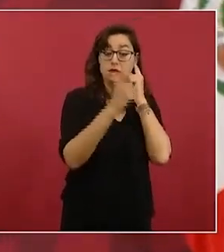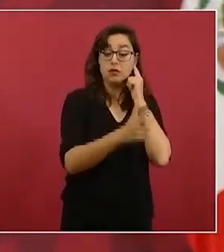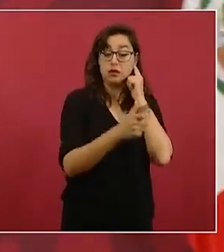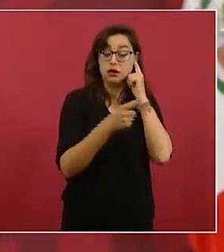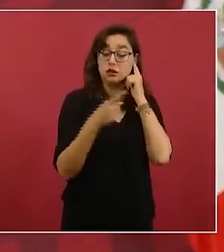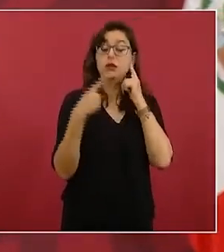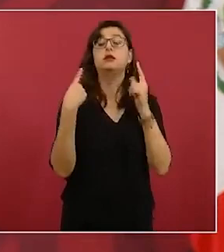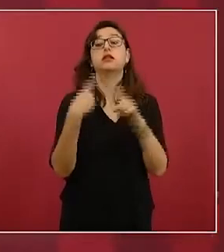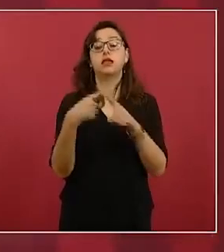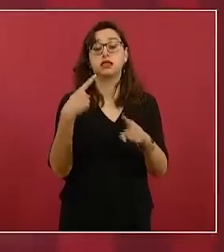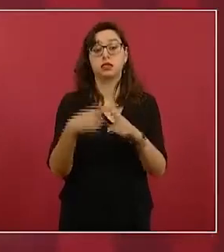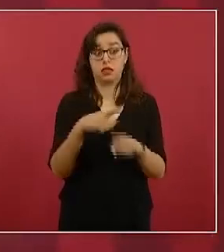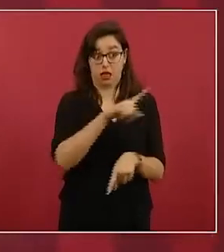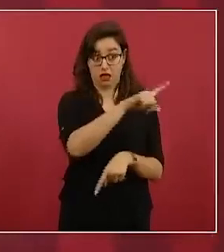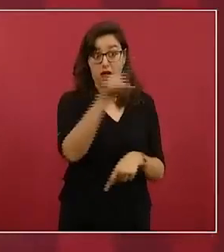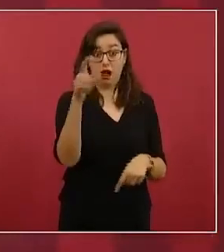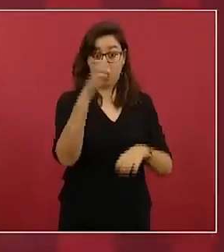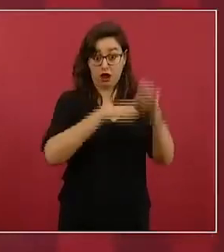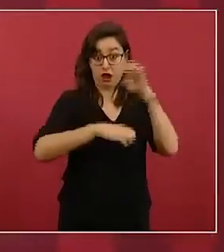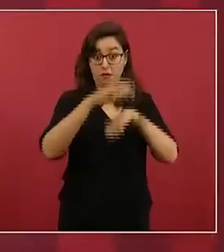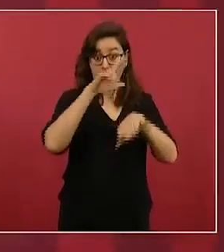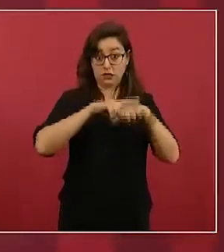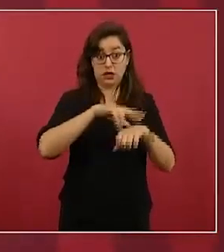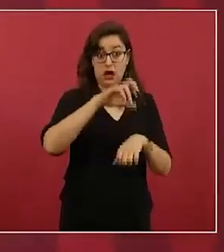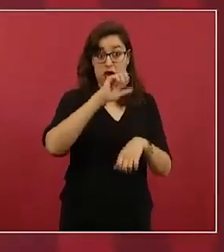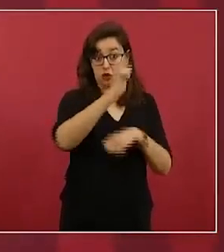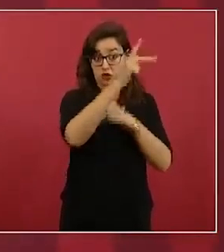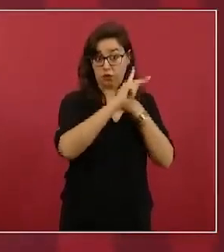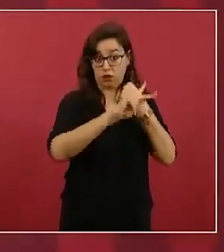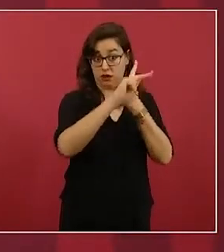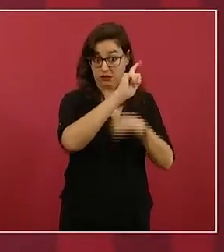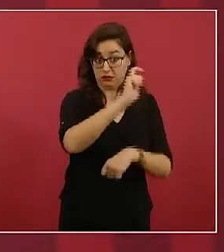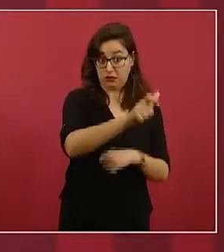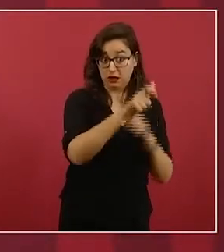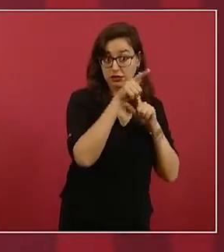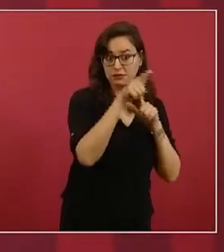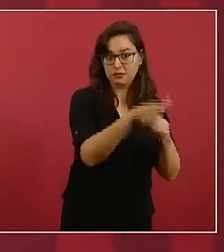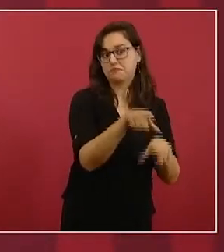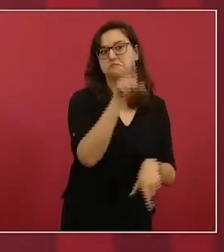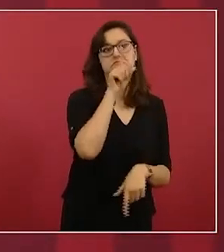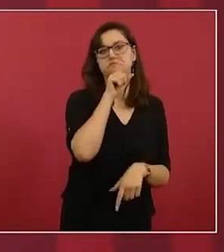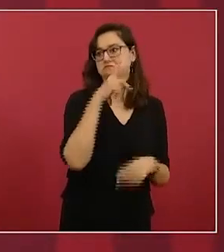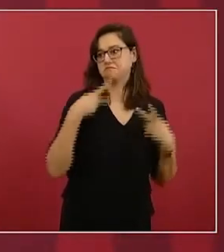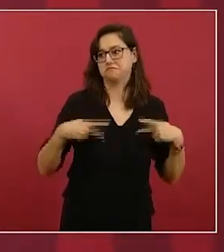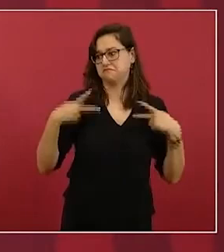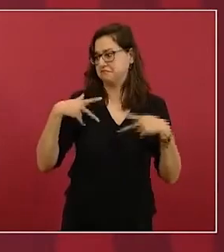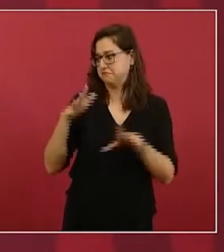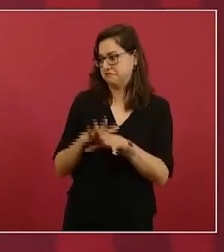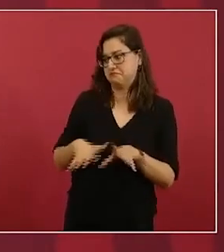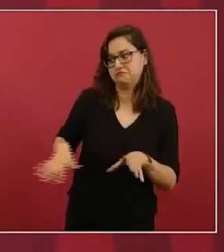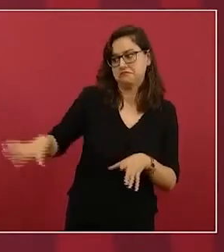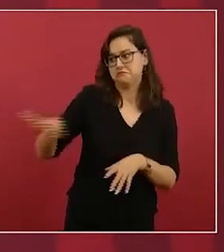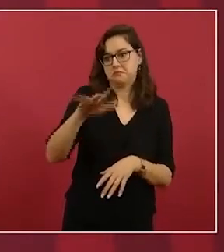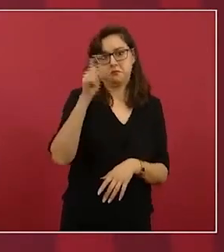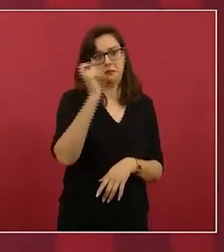Cuando hacen la primera evaluación de cuánto iba a costar